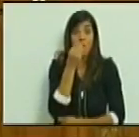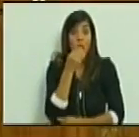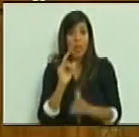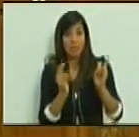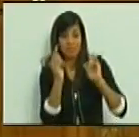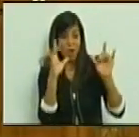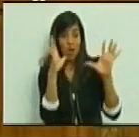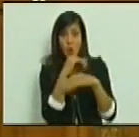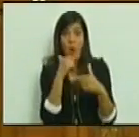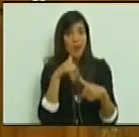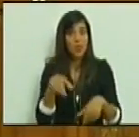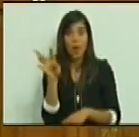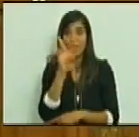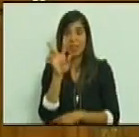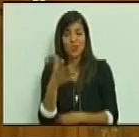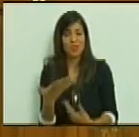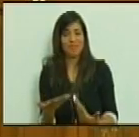ejemplo.